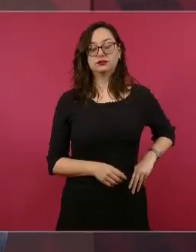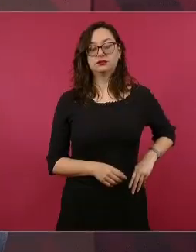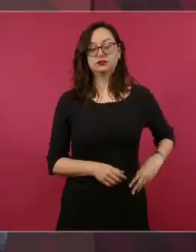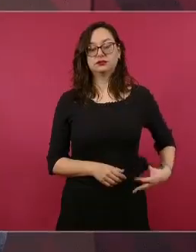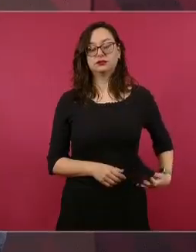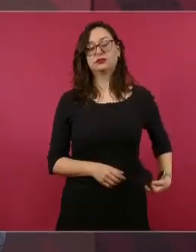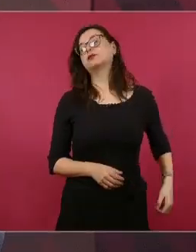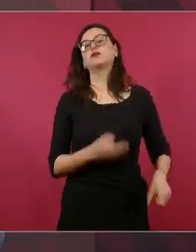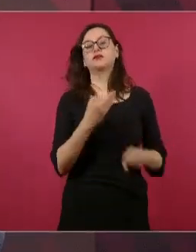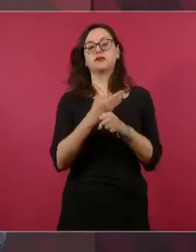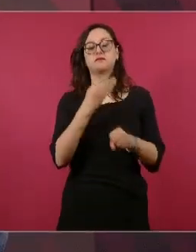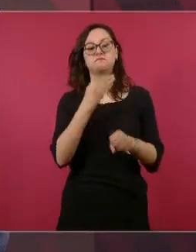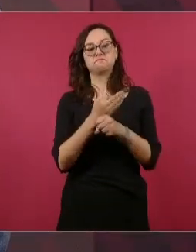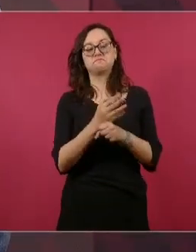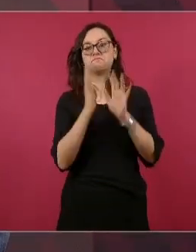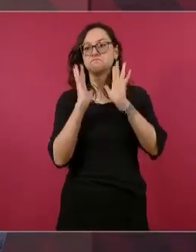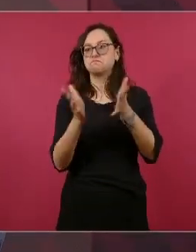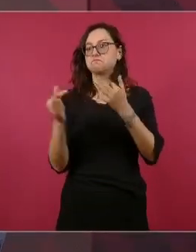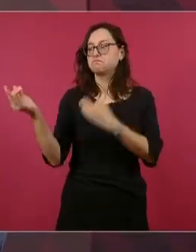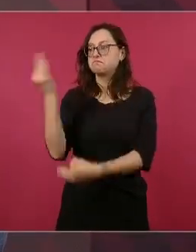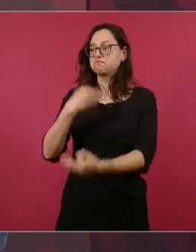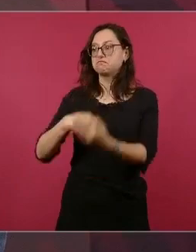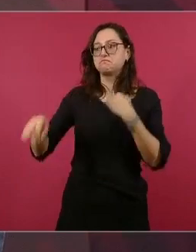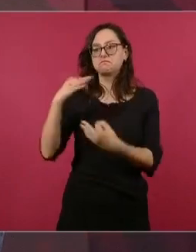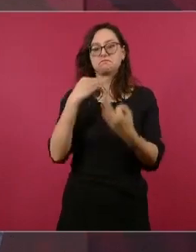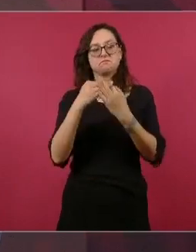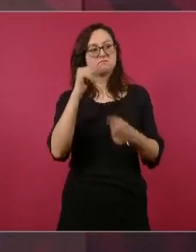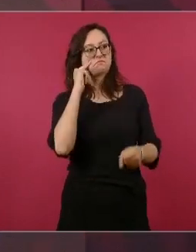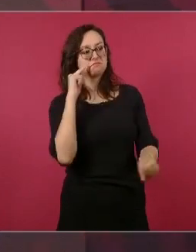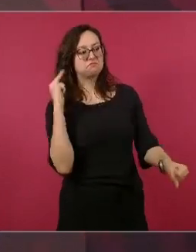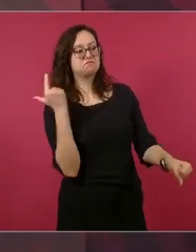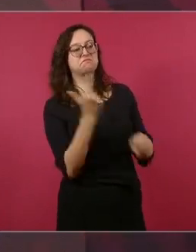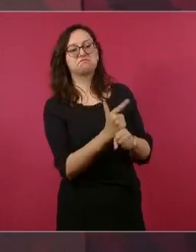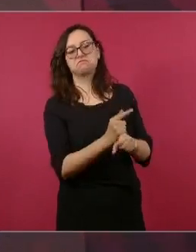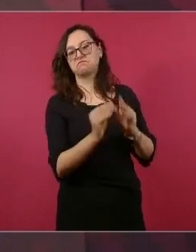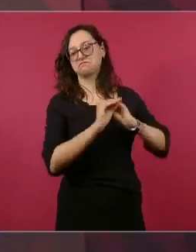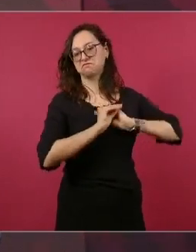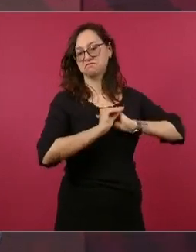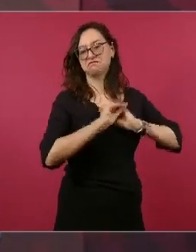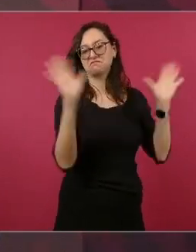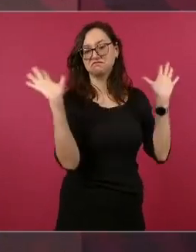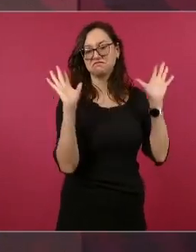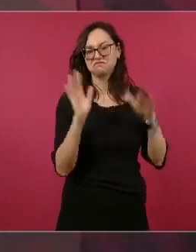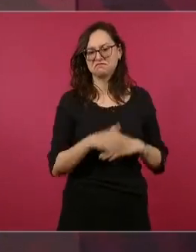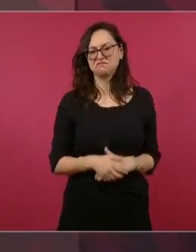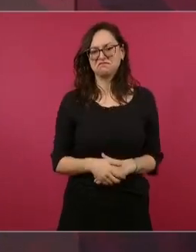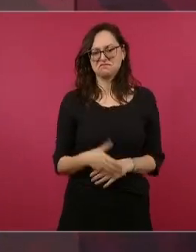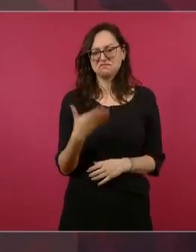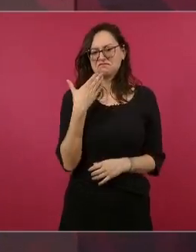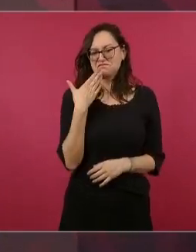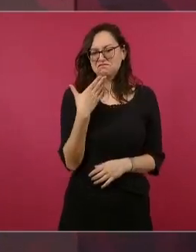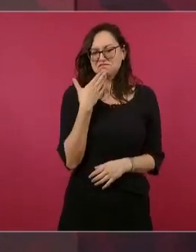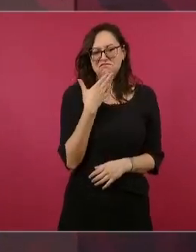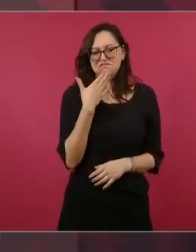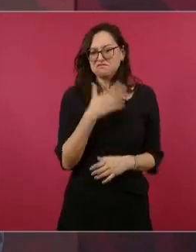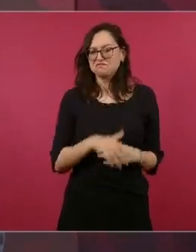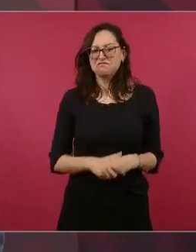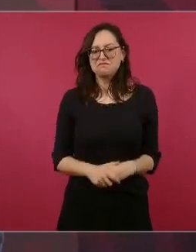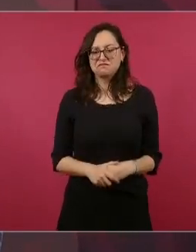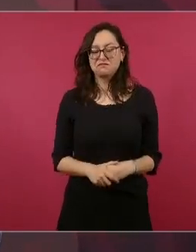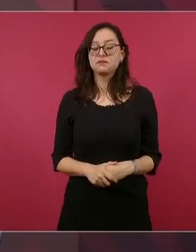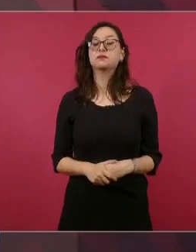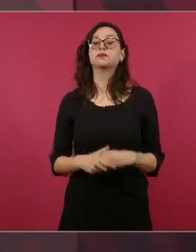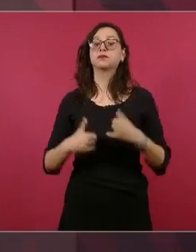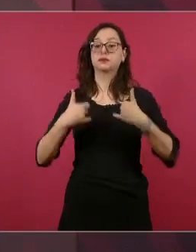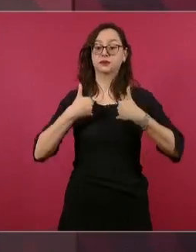con mucha claridad sostengo y esto para los jóvenes y sé